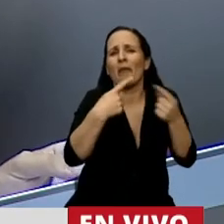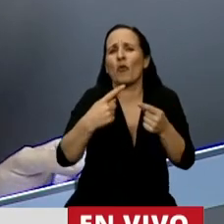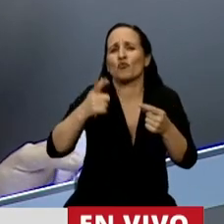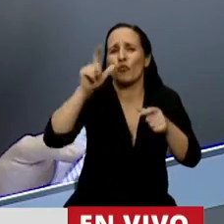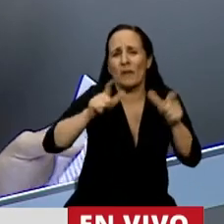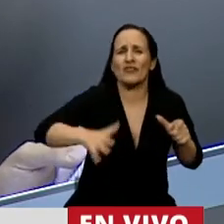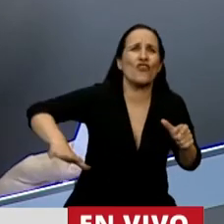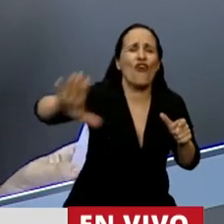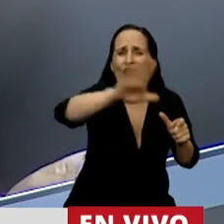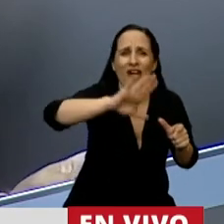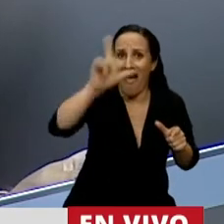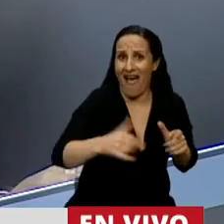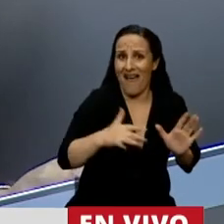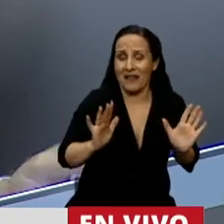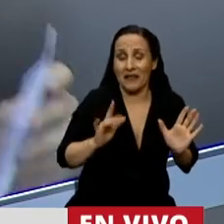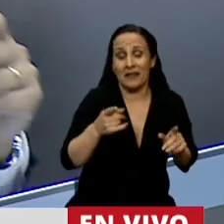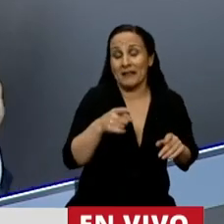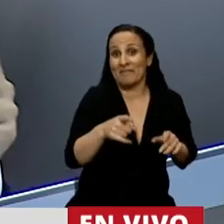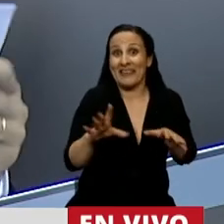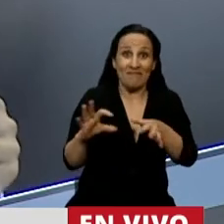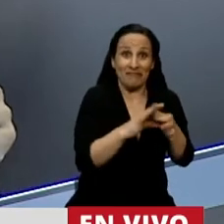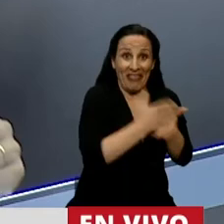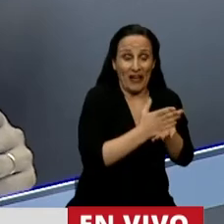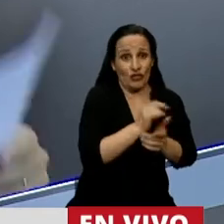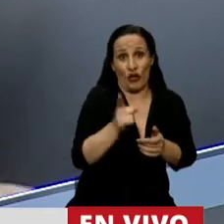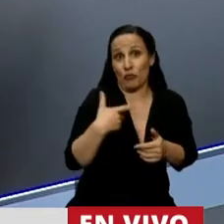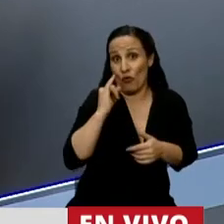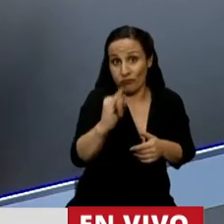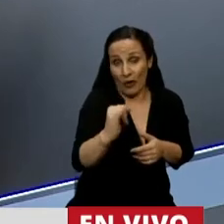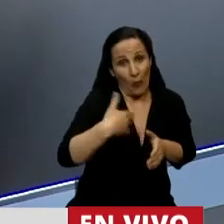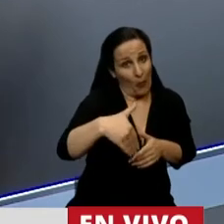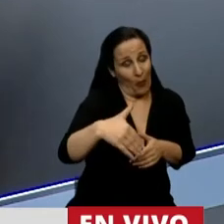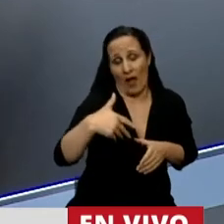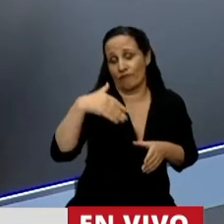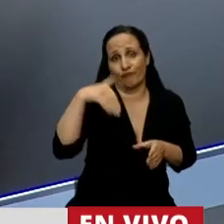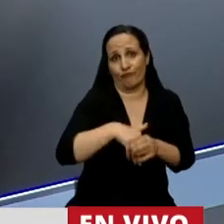y que no se ajusta a derecho. Por eso, señor presidente, adelanto, mi voto va